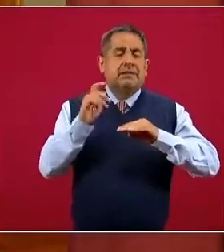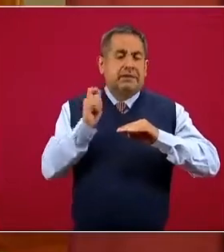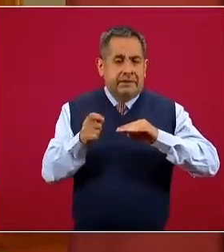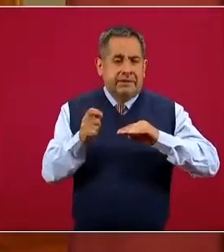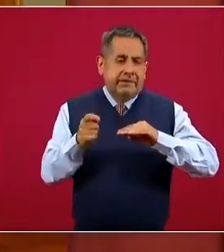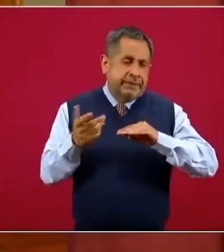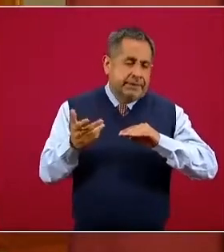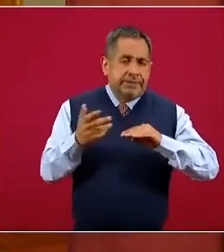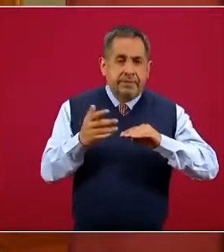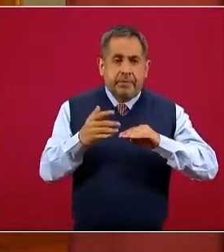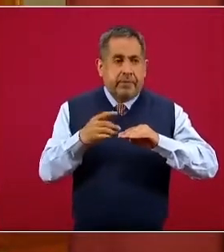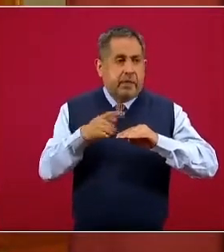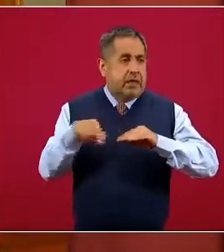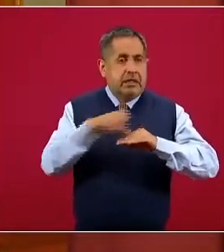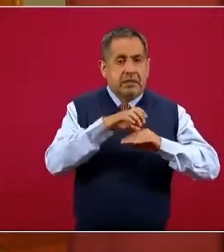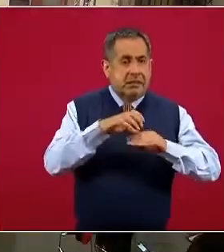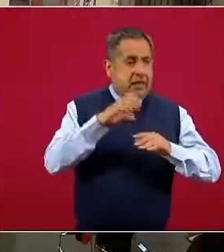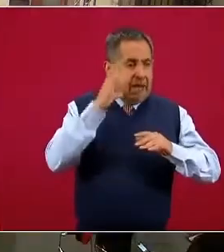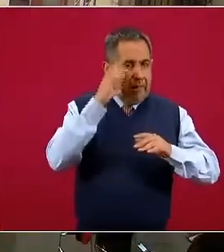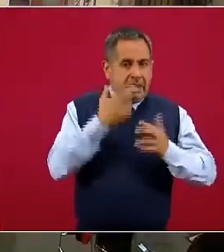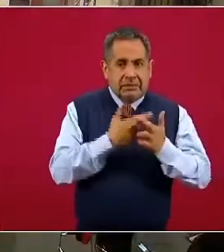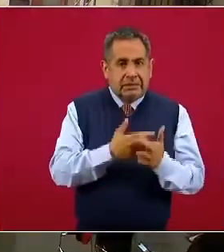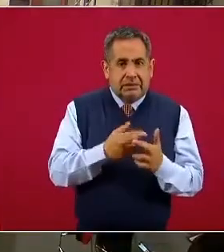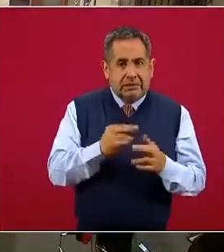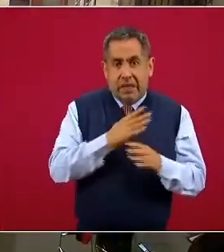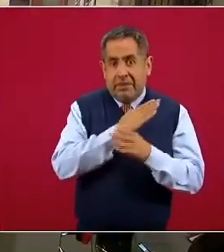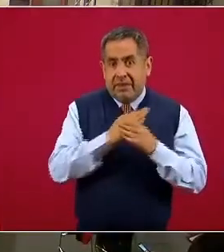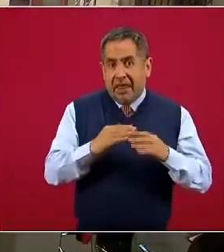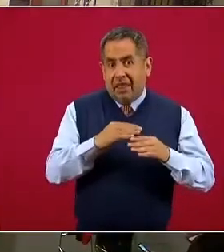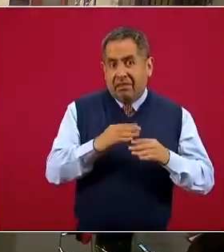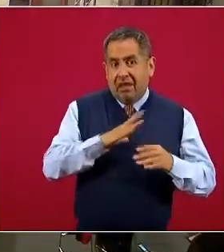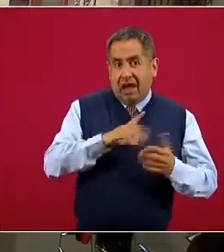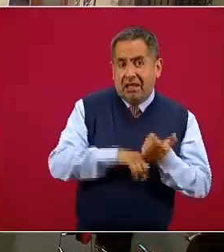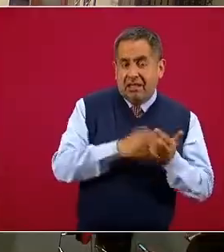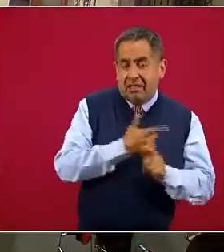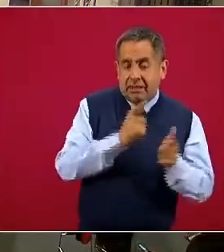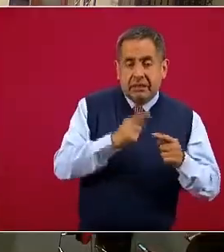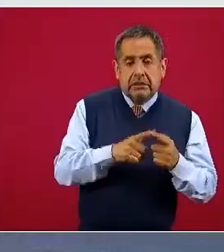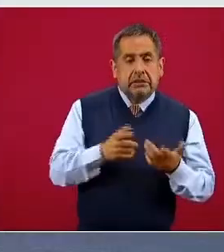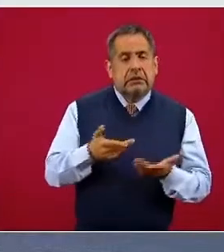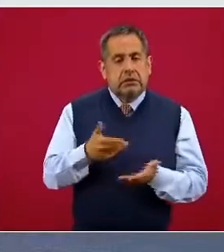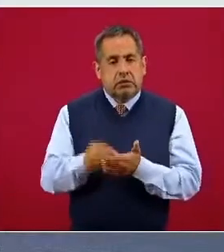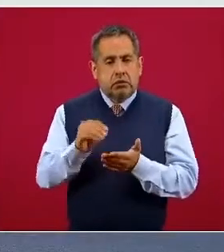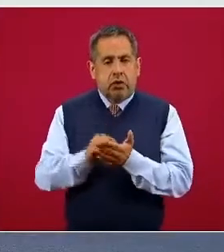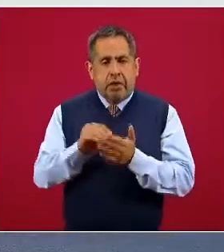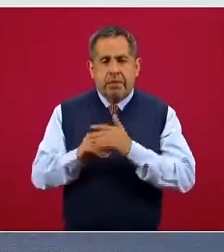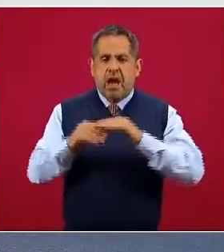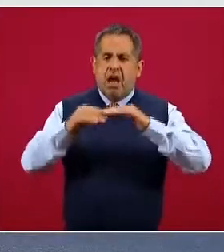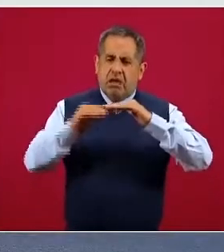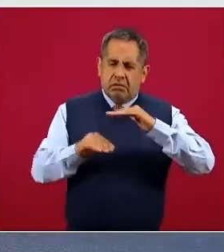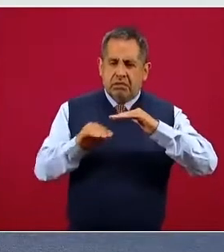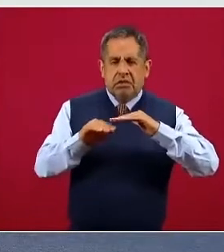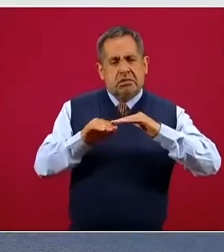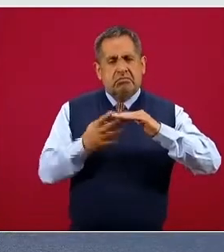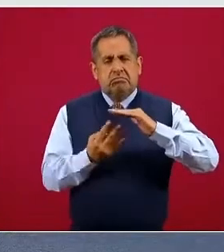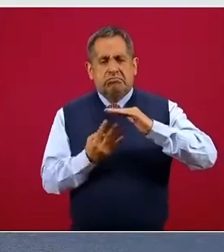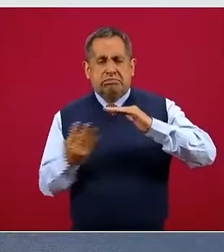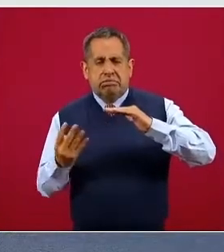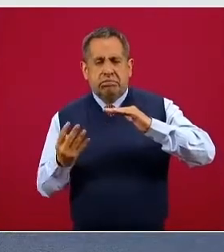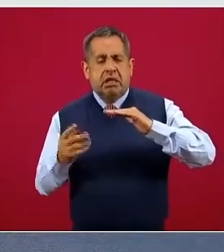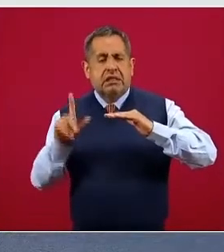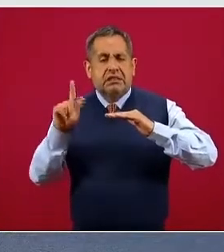es lógicamente la mitad de las camas disponibles, aunque todavía en estos momentos están por debajo de ese nivel de seguridad